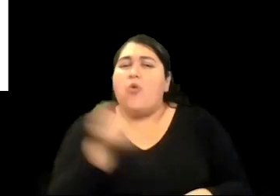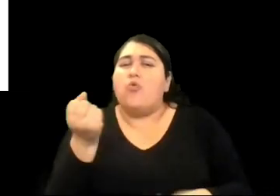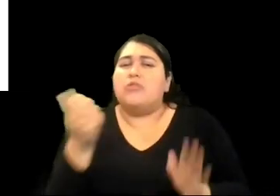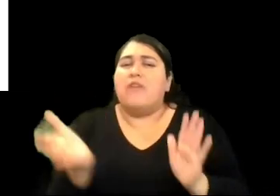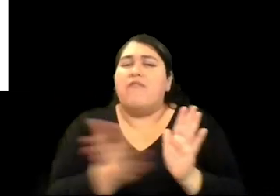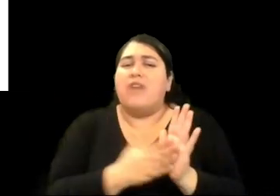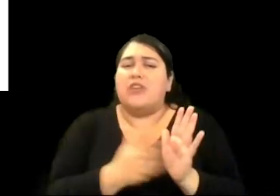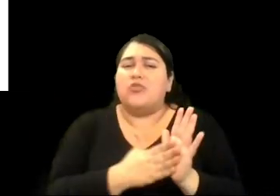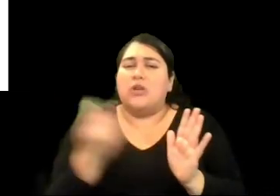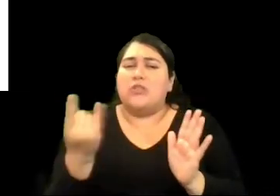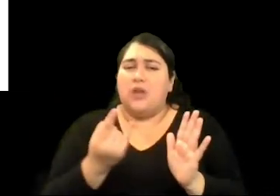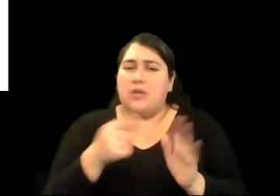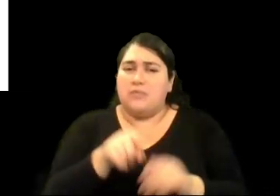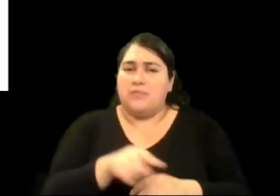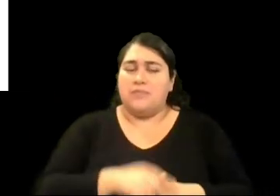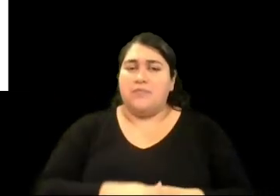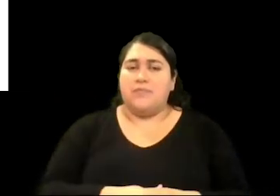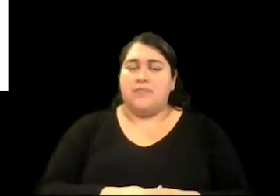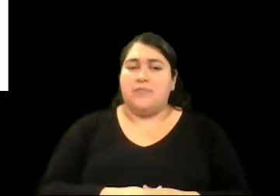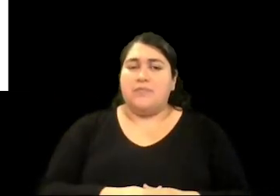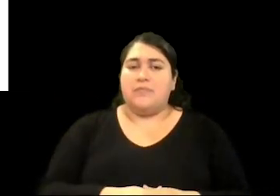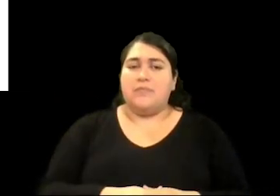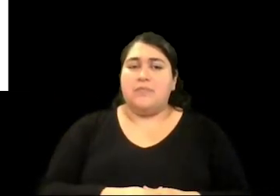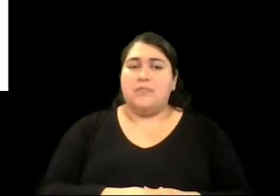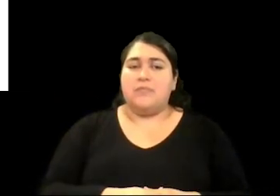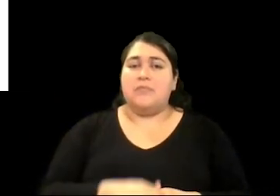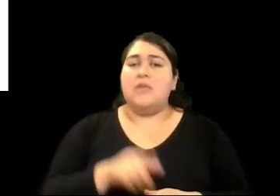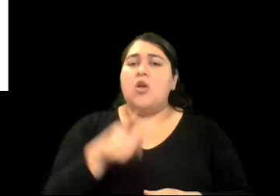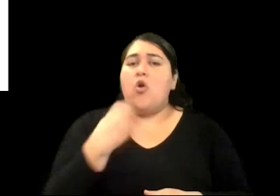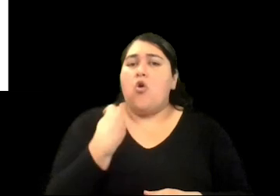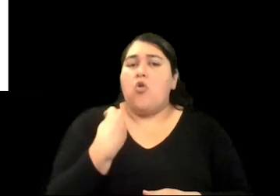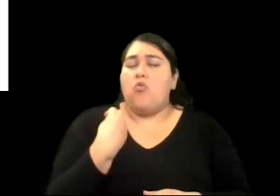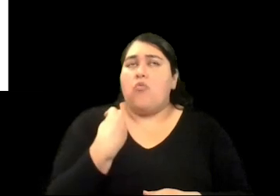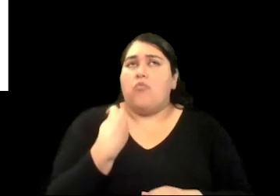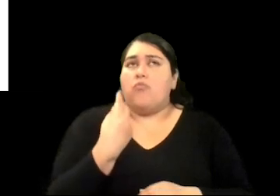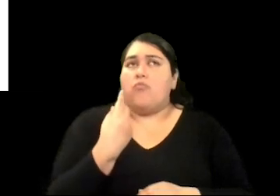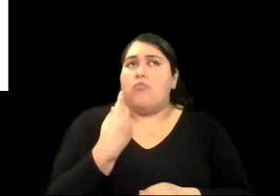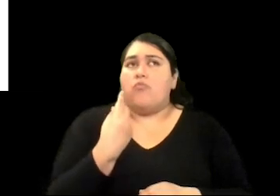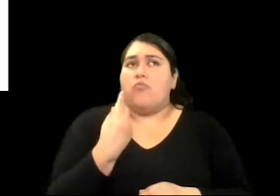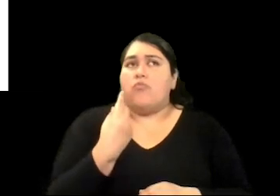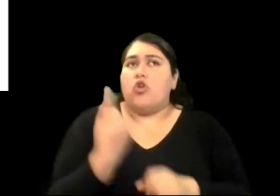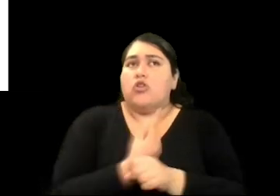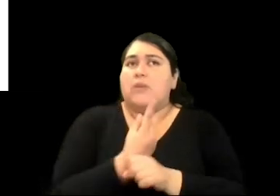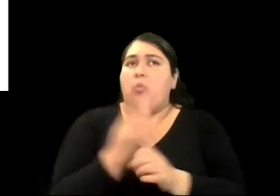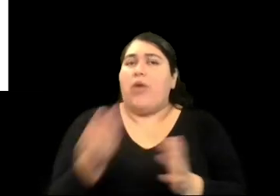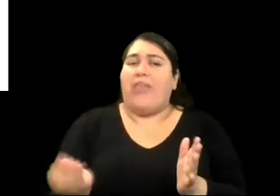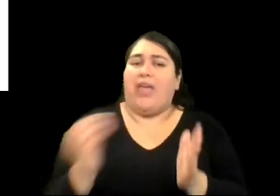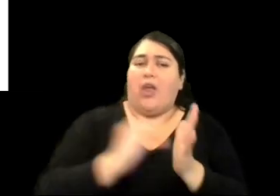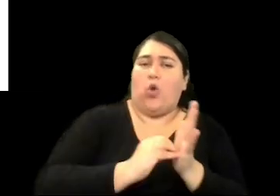POC. ¿Por qué no se podría incluir?